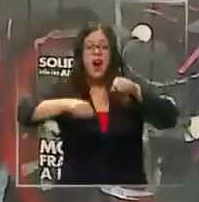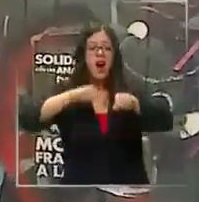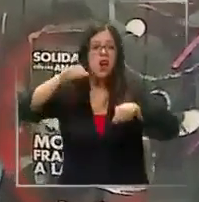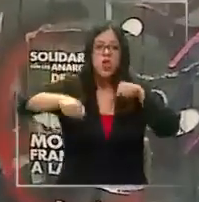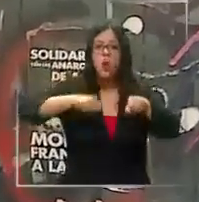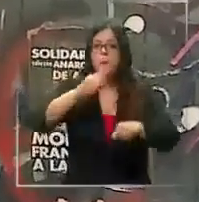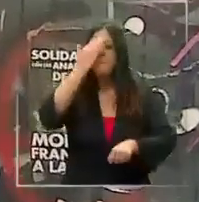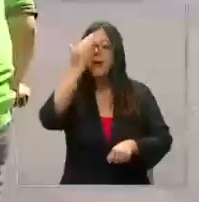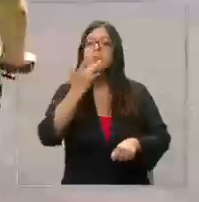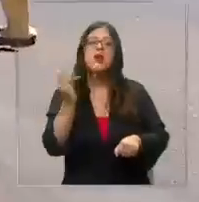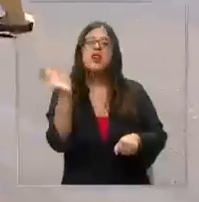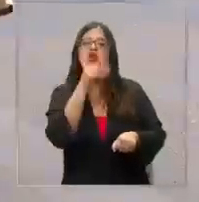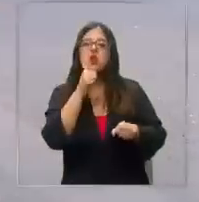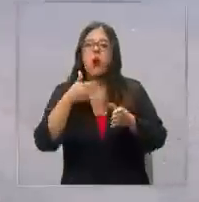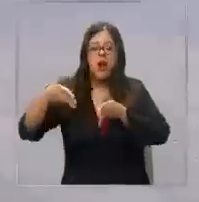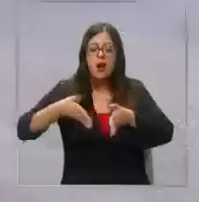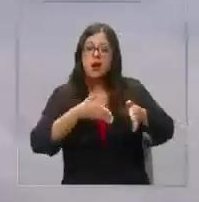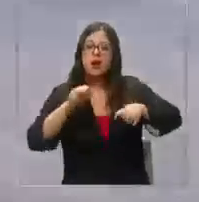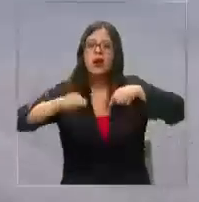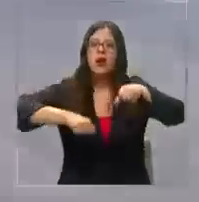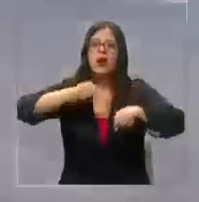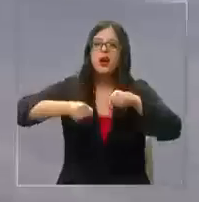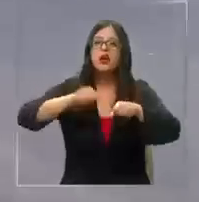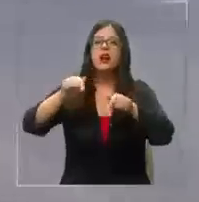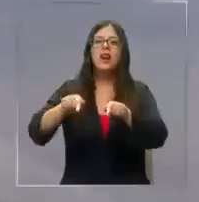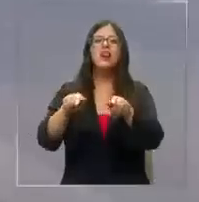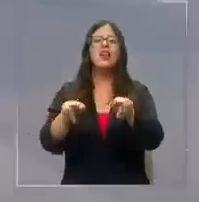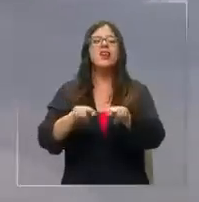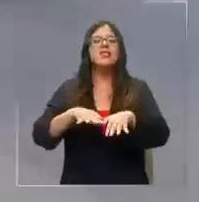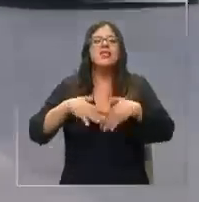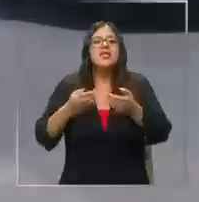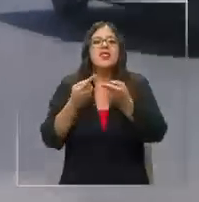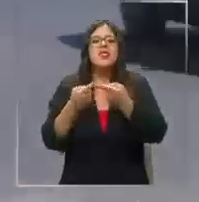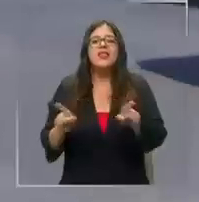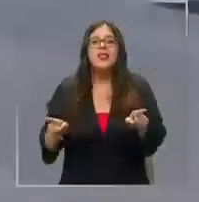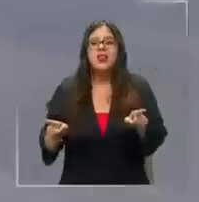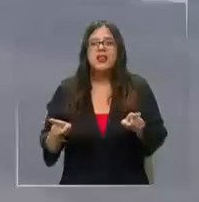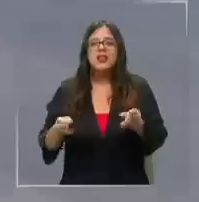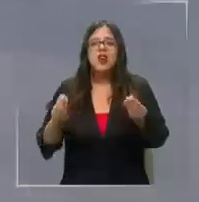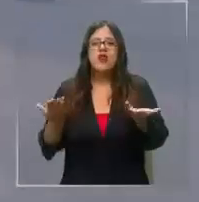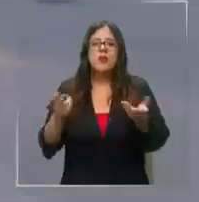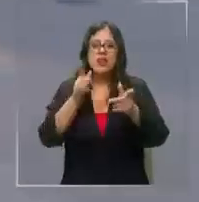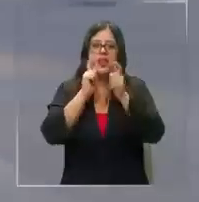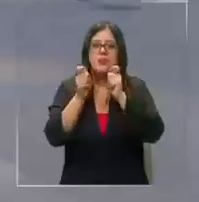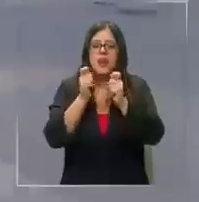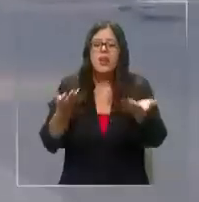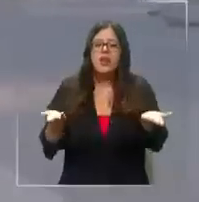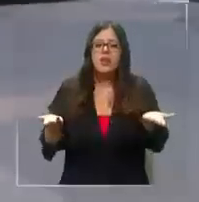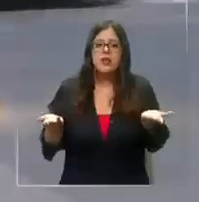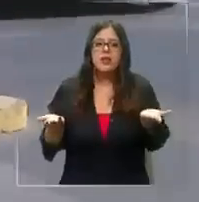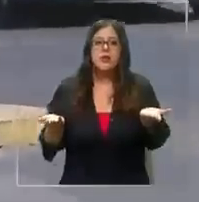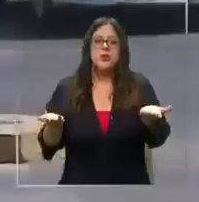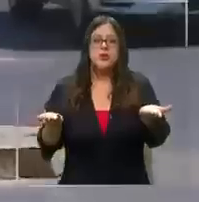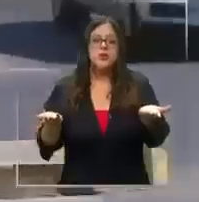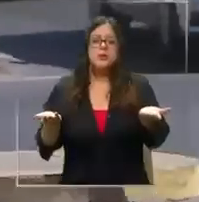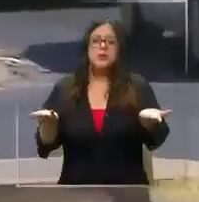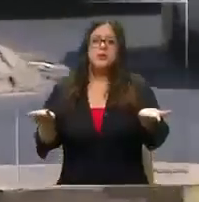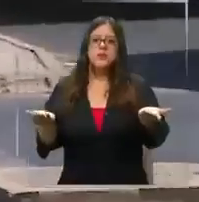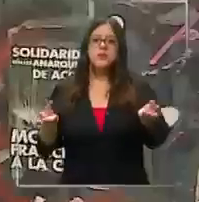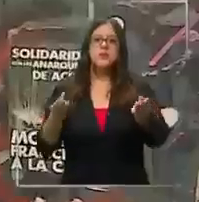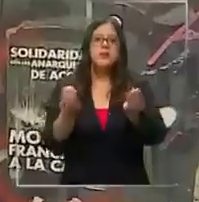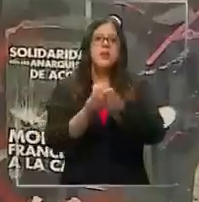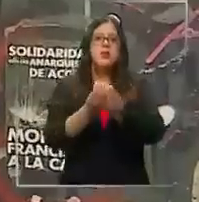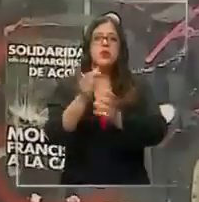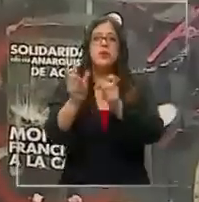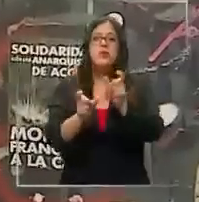hay ciclovía. Andando en bicicleta como que se siente distinto el peligro. Entonces muchos hacen más